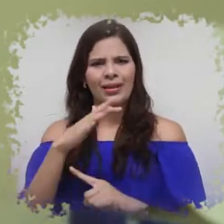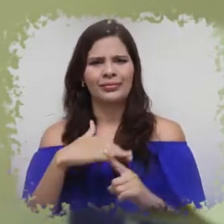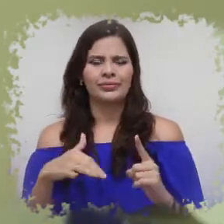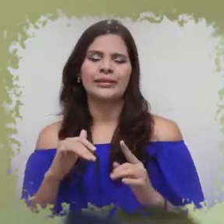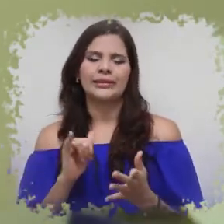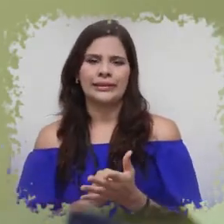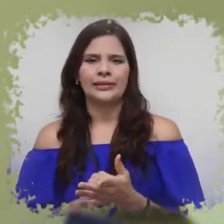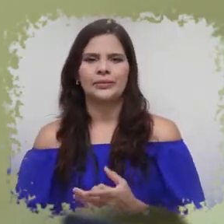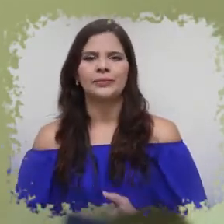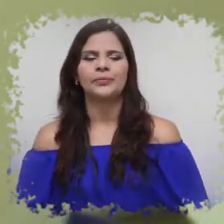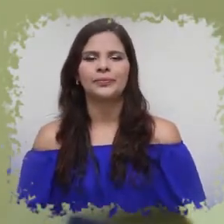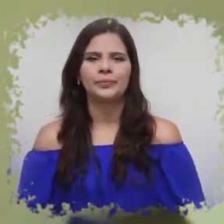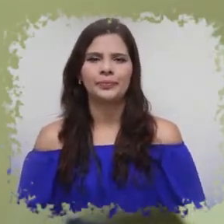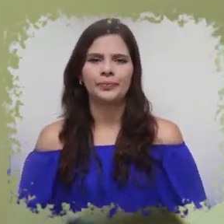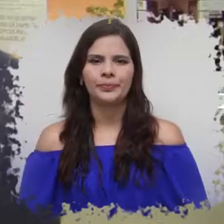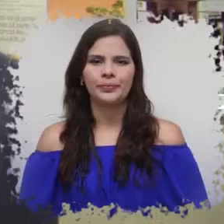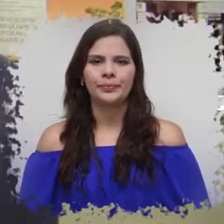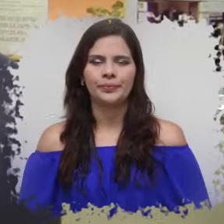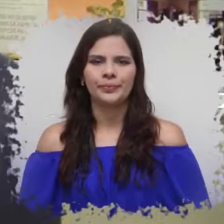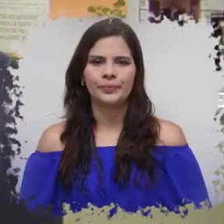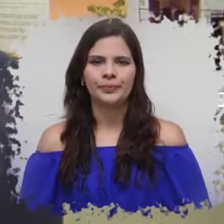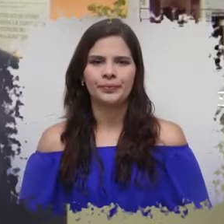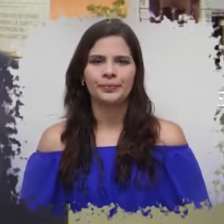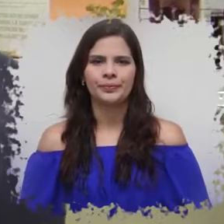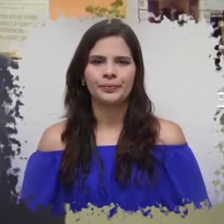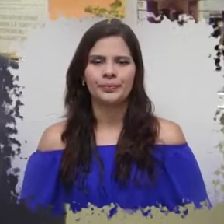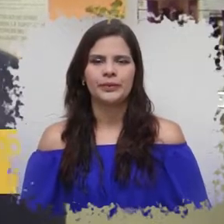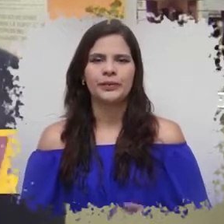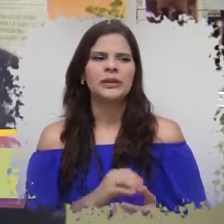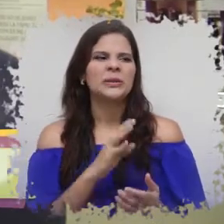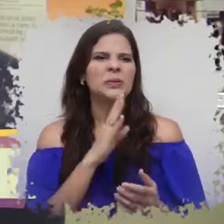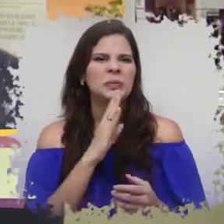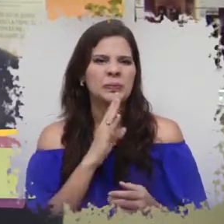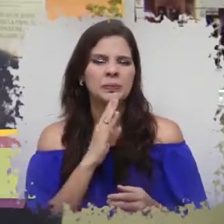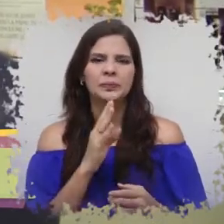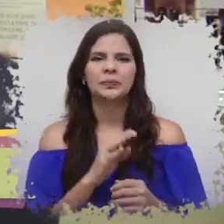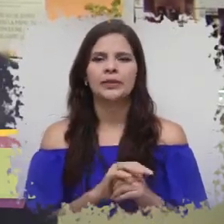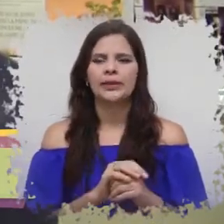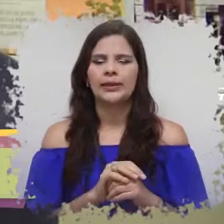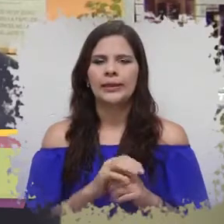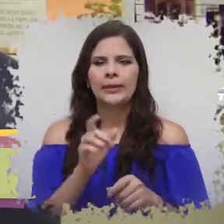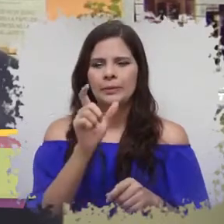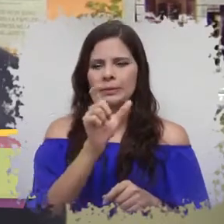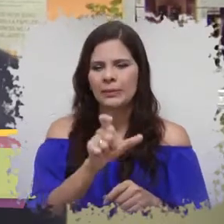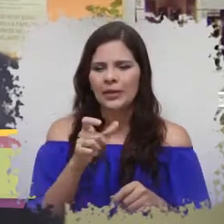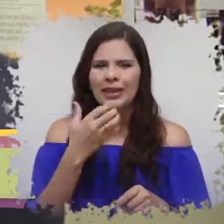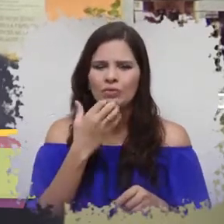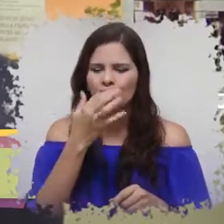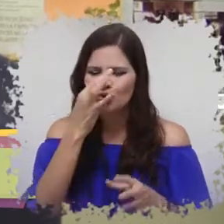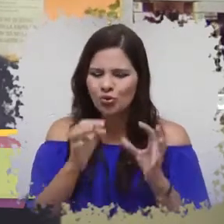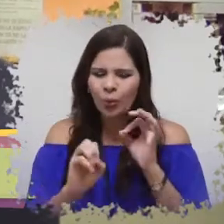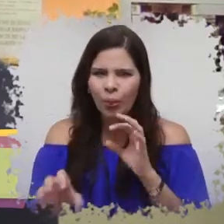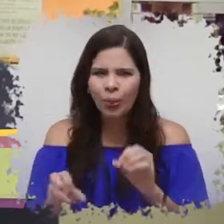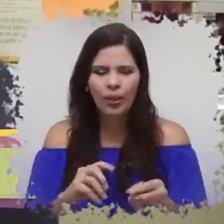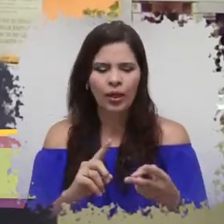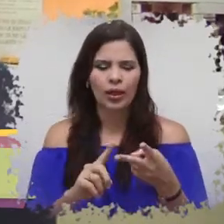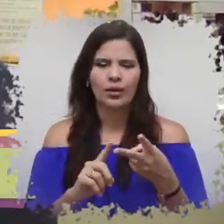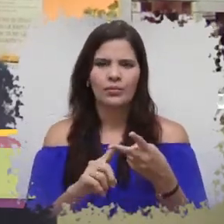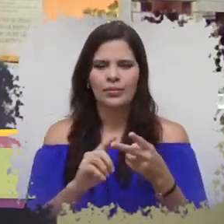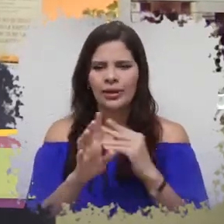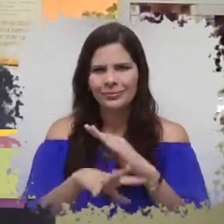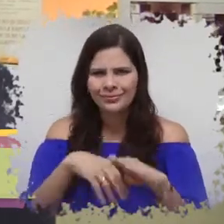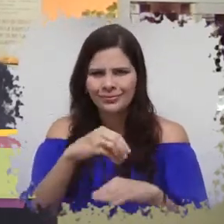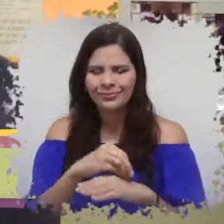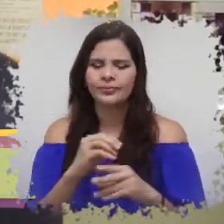de la solución a la problemática ambiental. Trabajamos con los módulos de transporte, trabajamos con los módulos de generación de